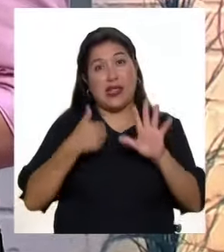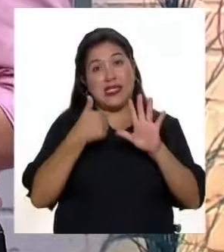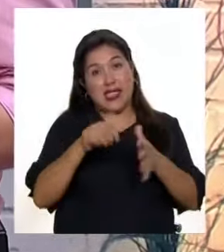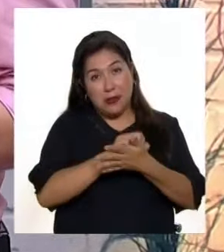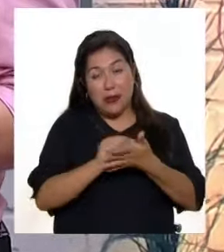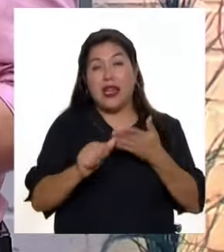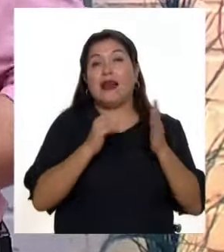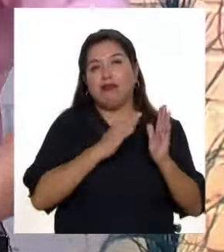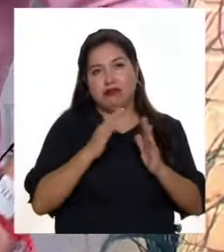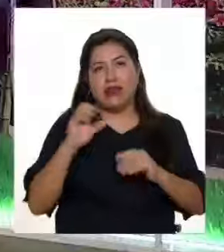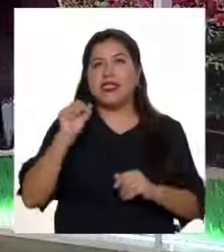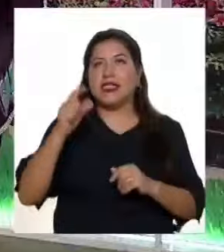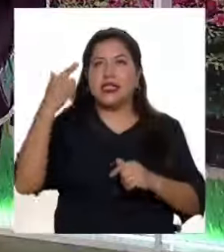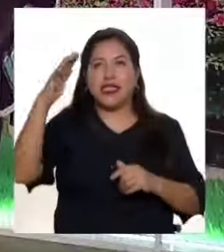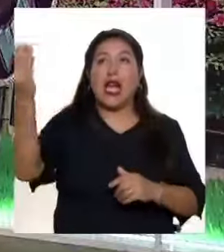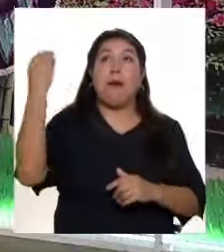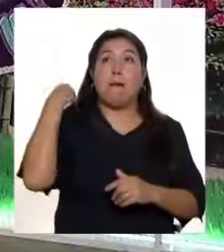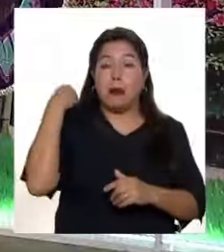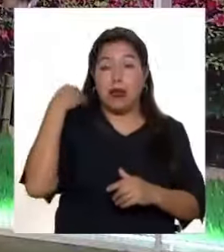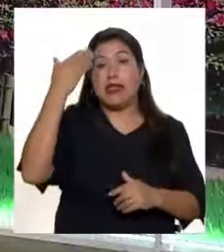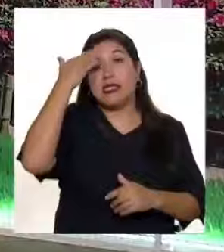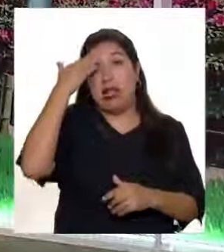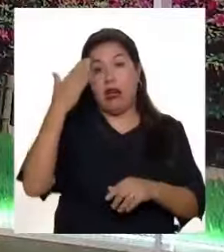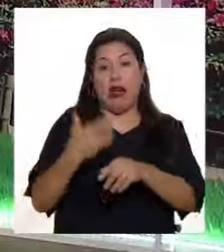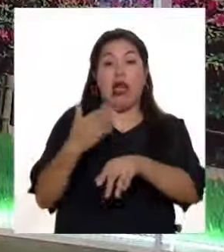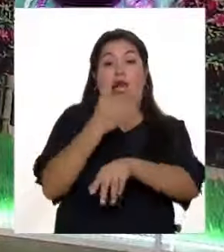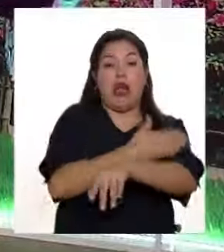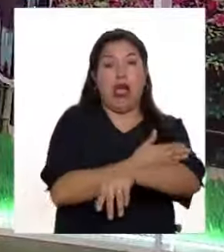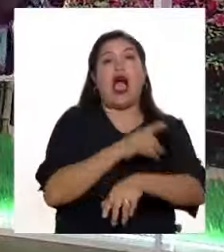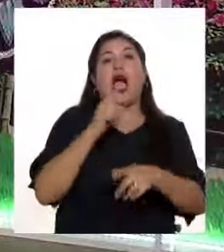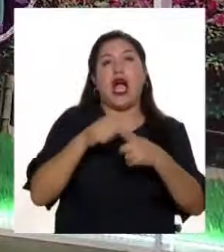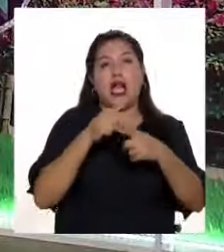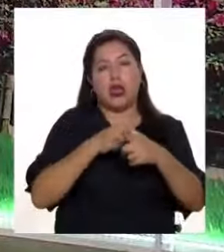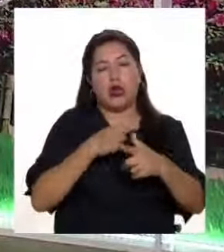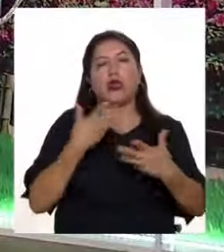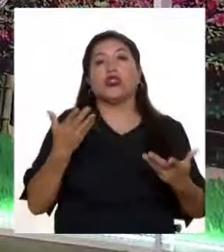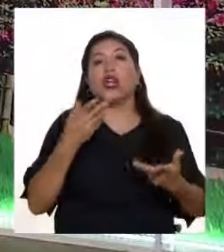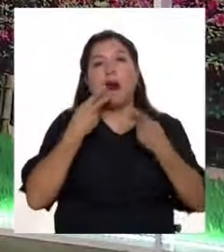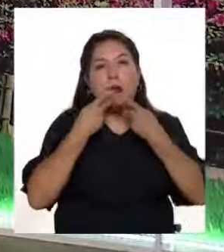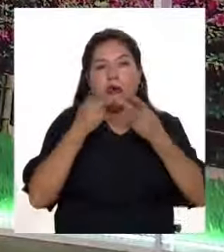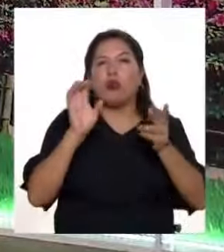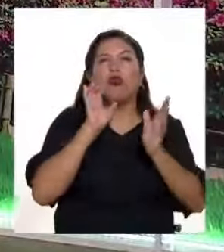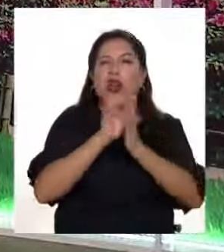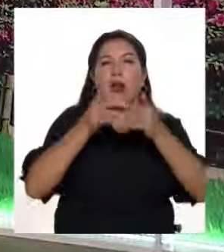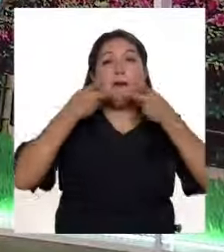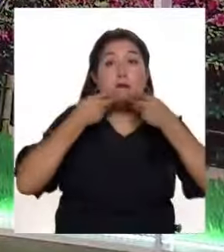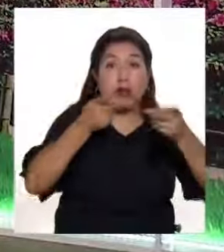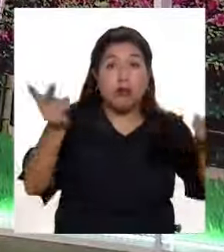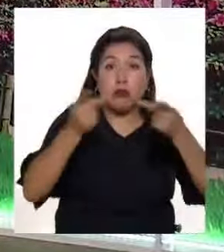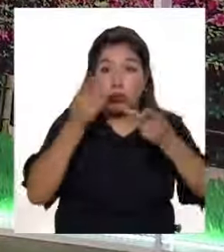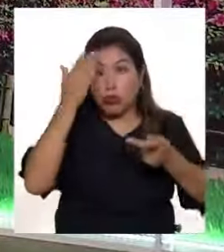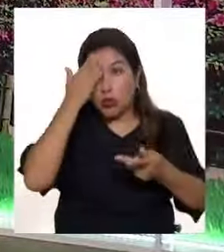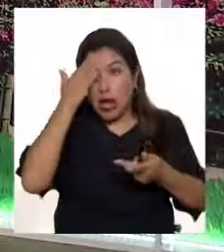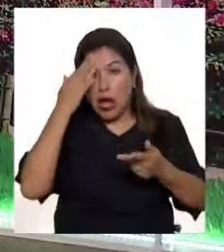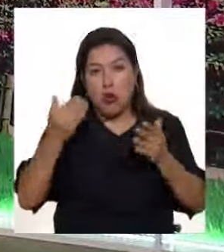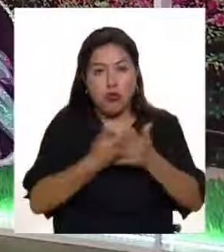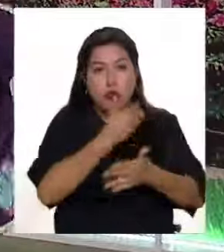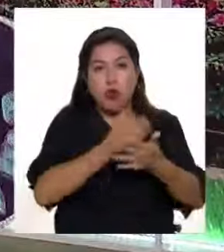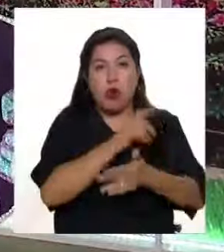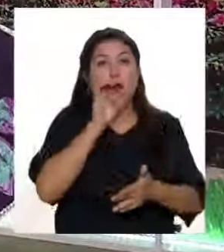Es que es una convocatoria que se realiza, van entrando chicas, algunas empiezan desde cero,